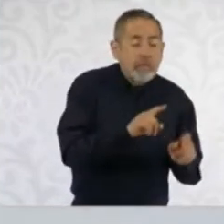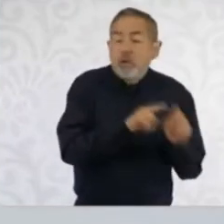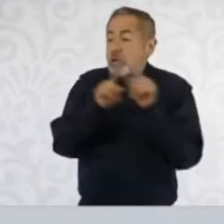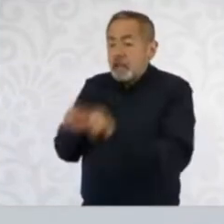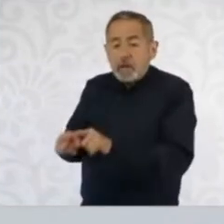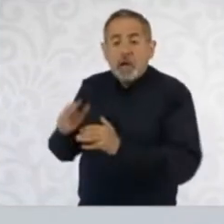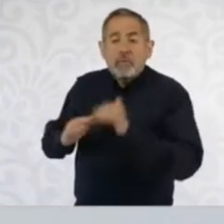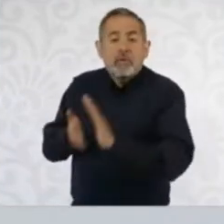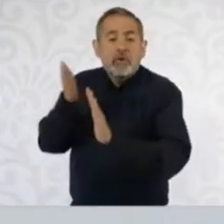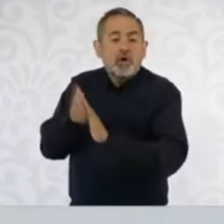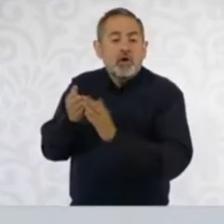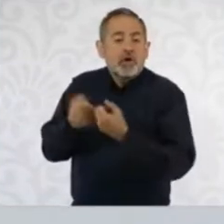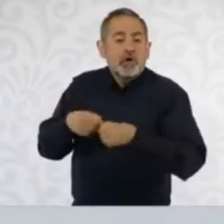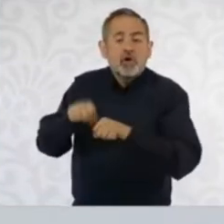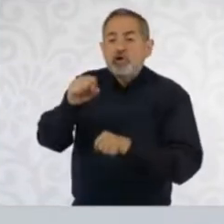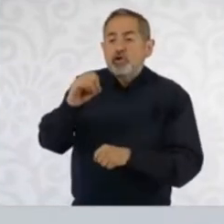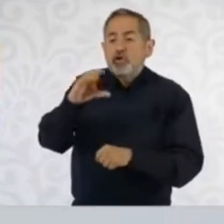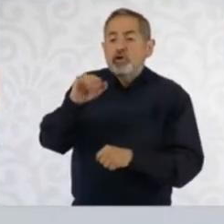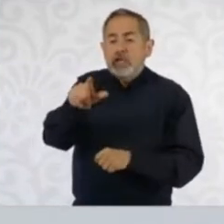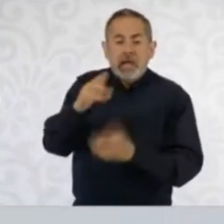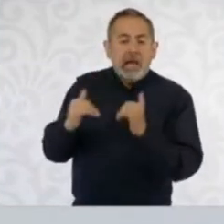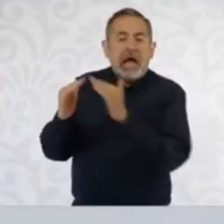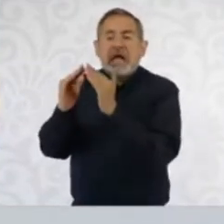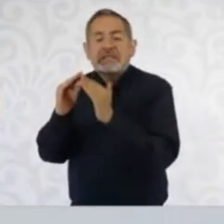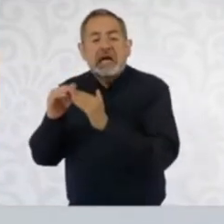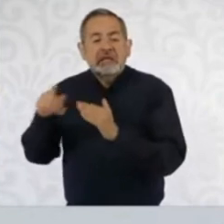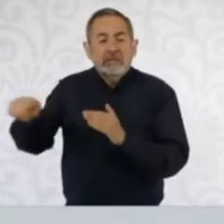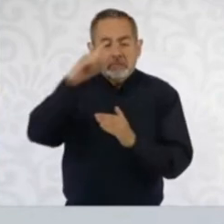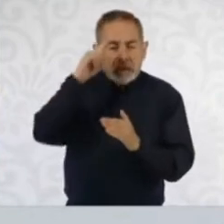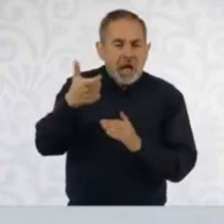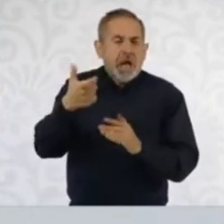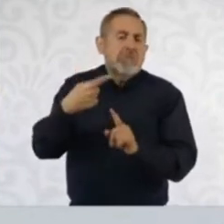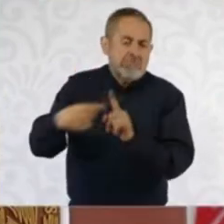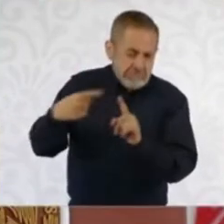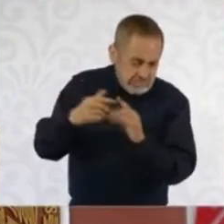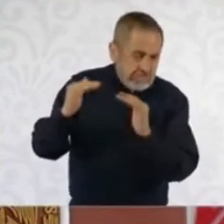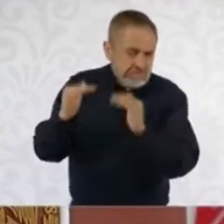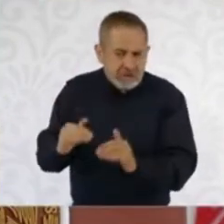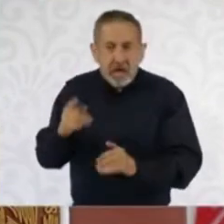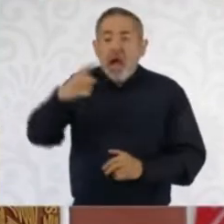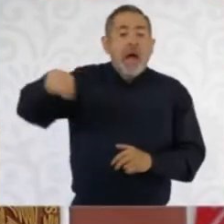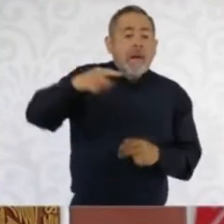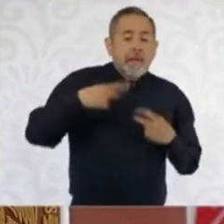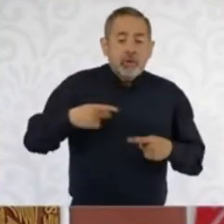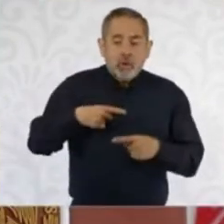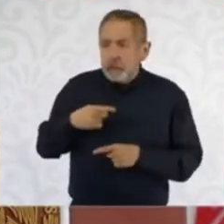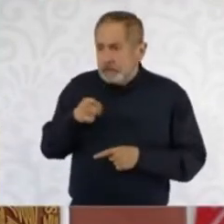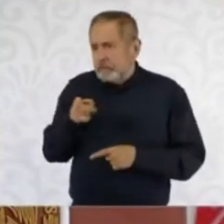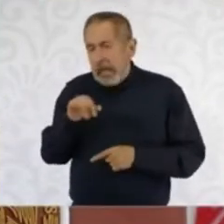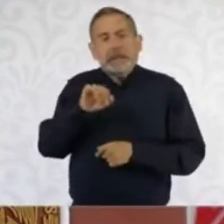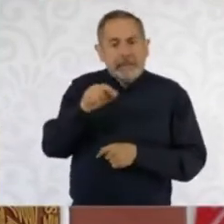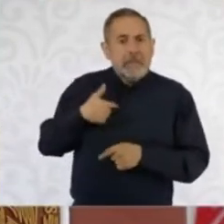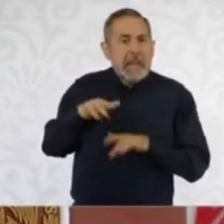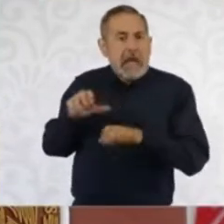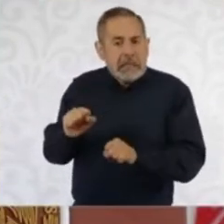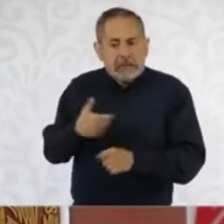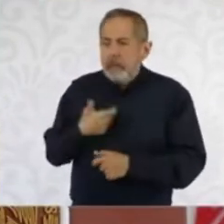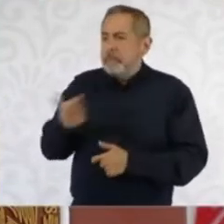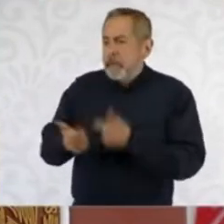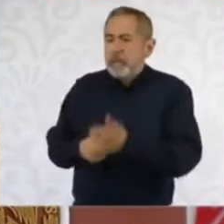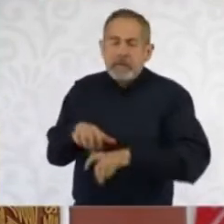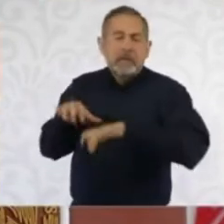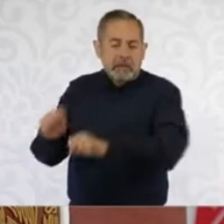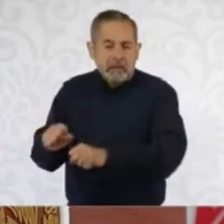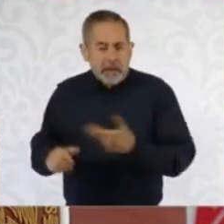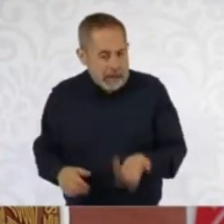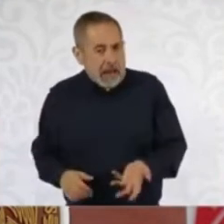vivienda, que alcance, o sea, que sea a precios accesibles, porque eso generó pues un incremento en el suelo. Para comprar un